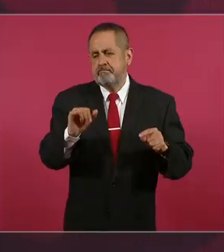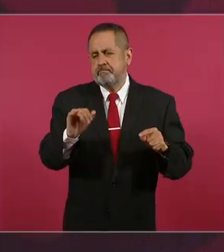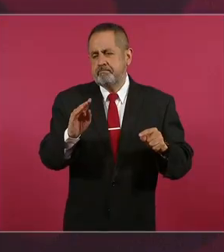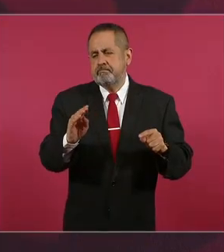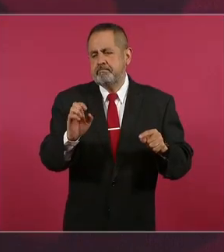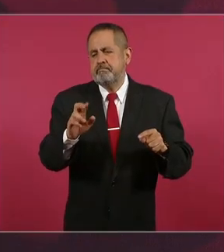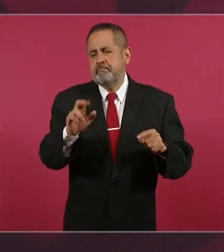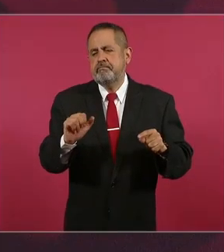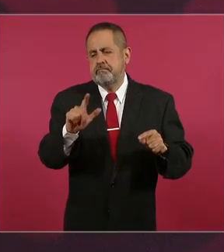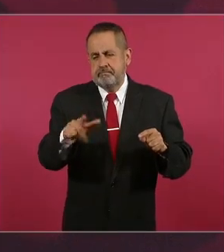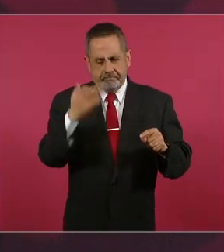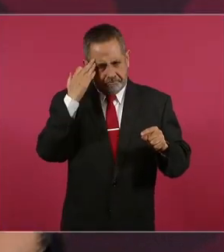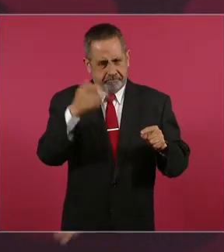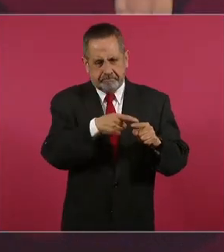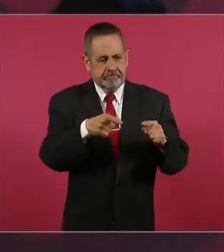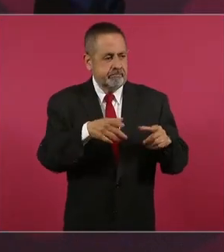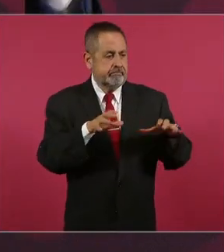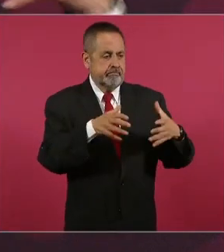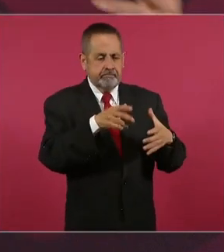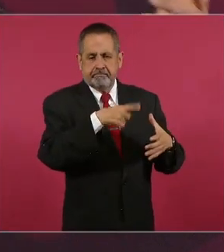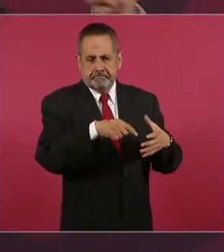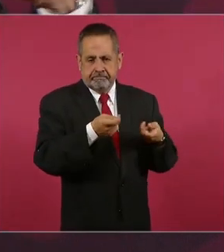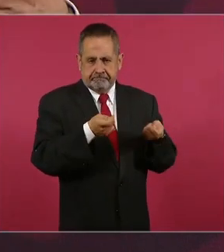neoliberal, y también